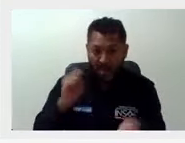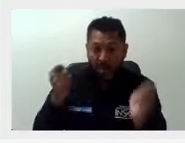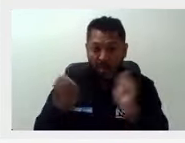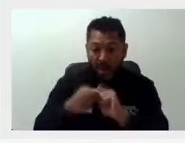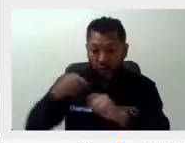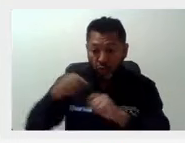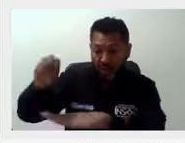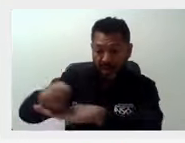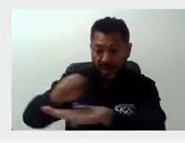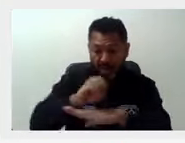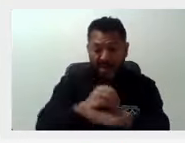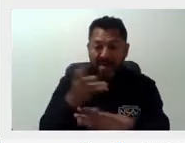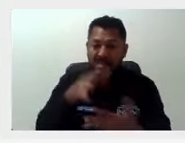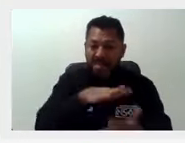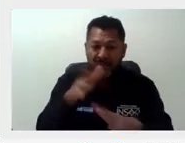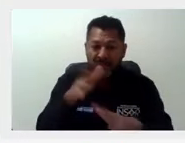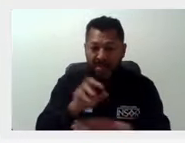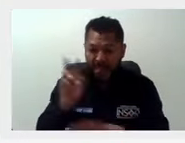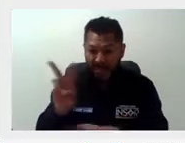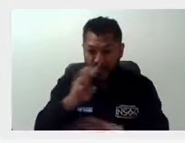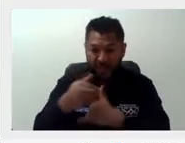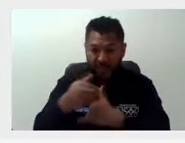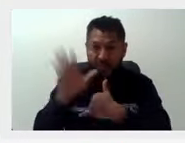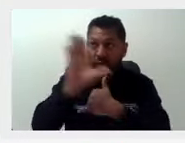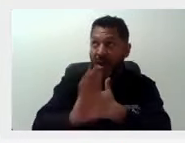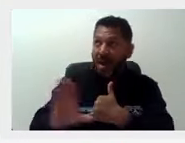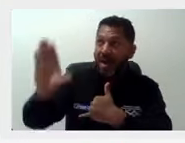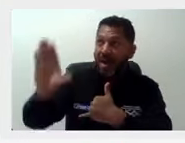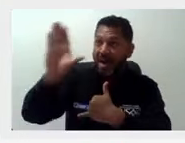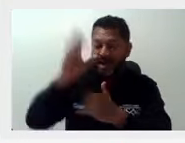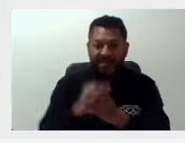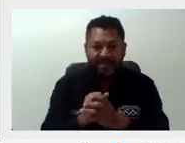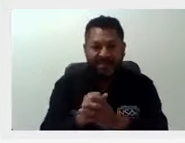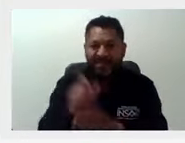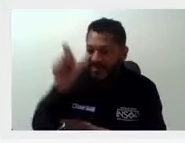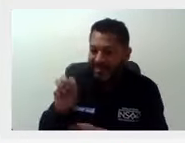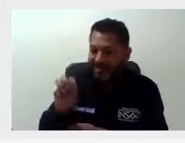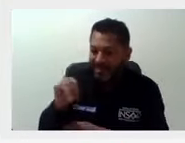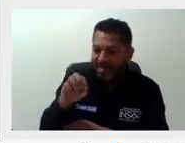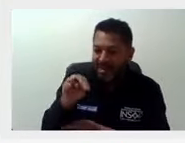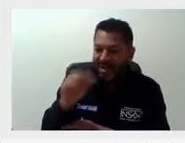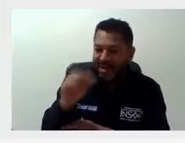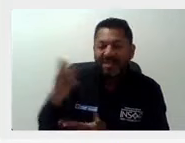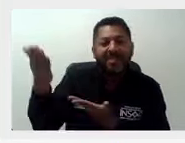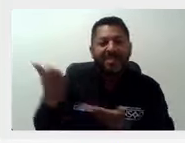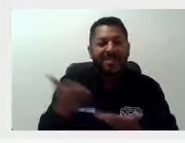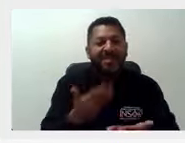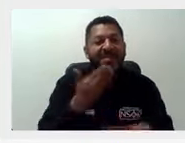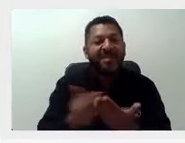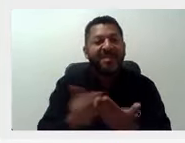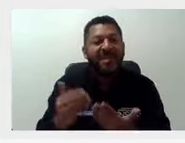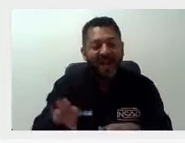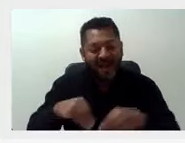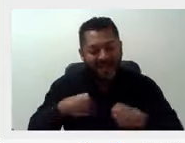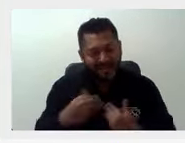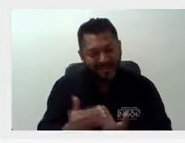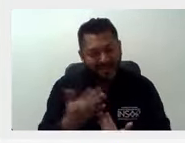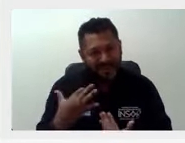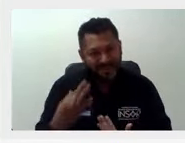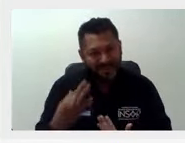de aproximadamente 22 ciudades del país. Mónica, bienvenida y muchas gracias por aceptar la invitación. Muchas gracias,